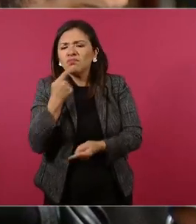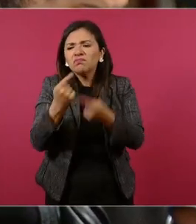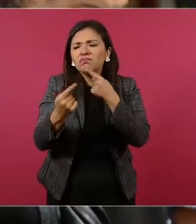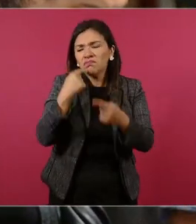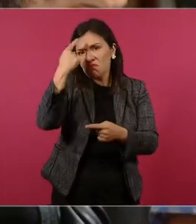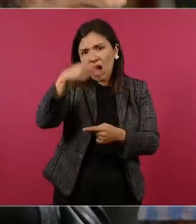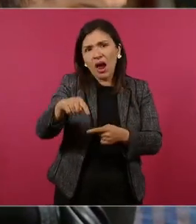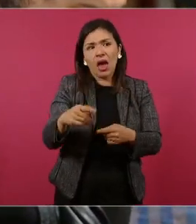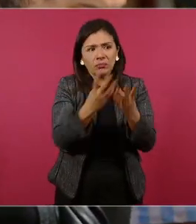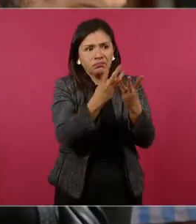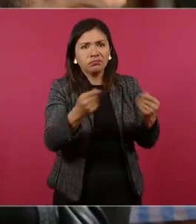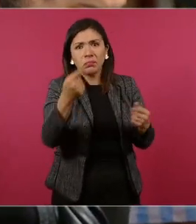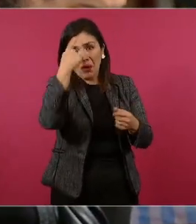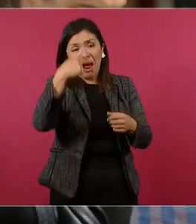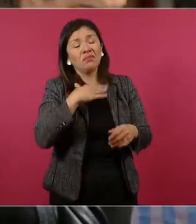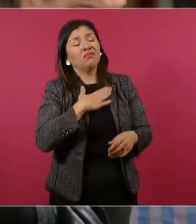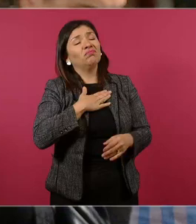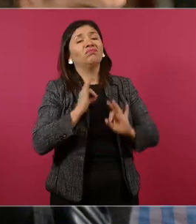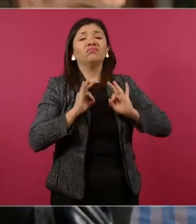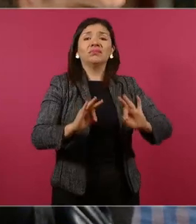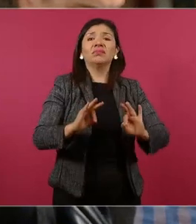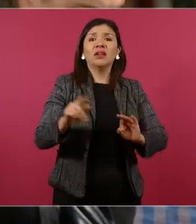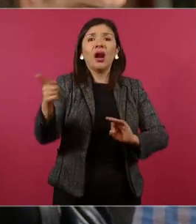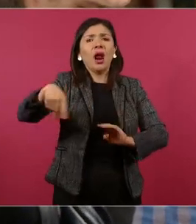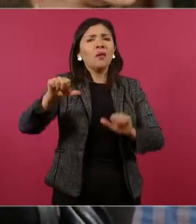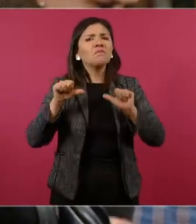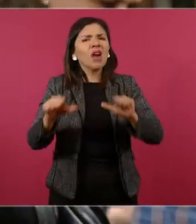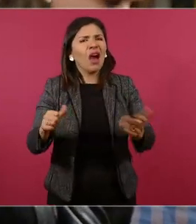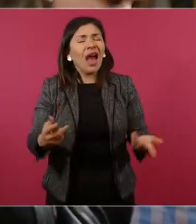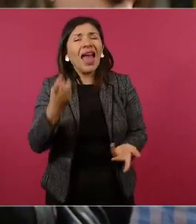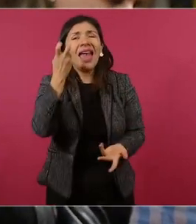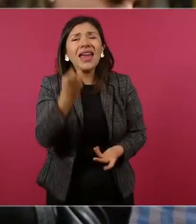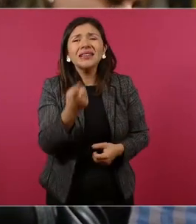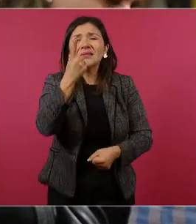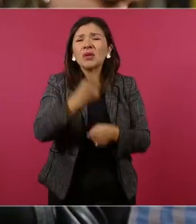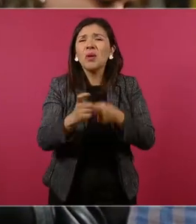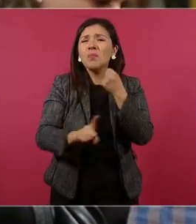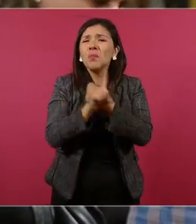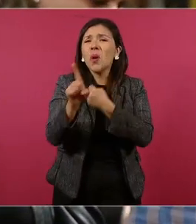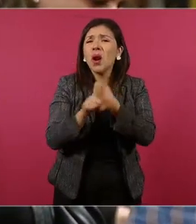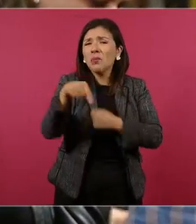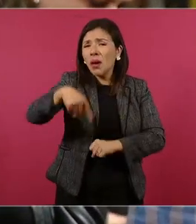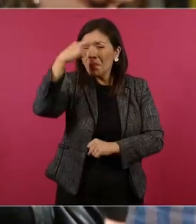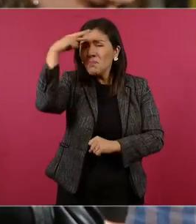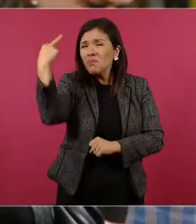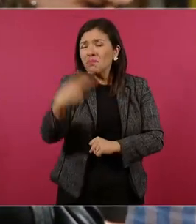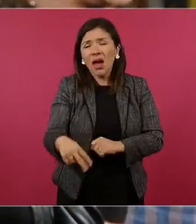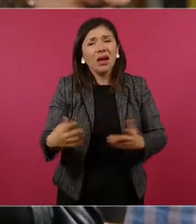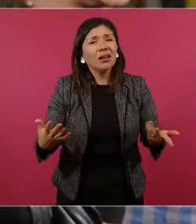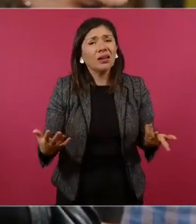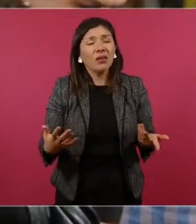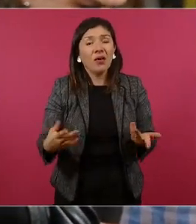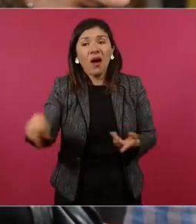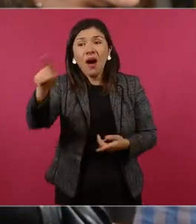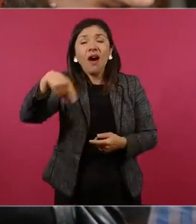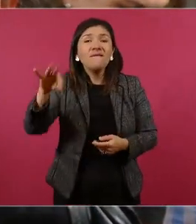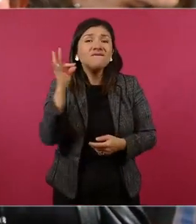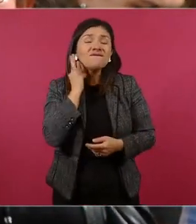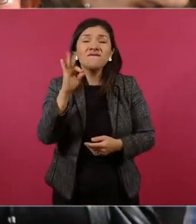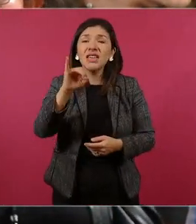resuelvan los casos a su favor Ese es el principal problema de la impunidad en México presidente las